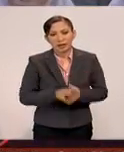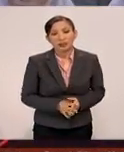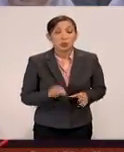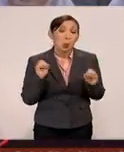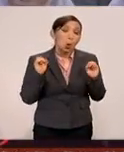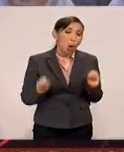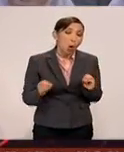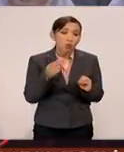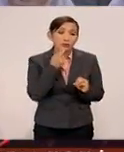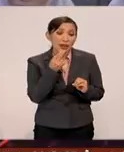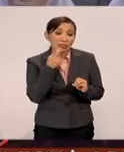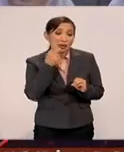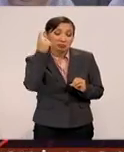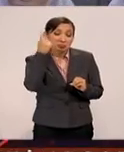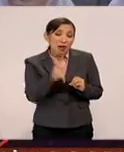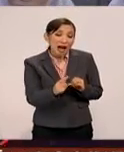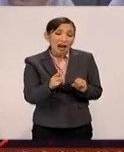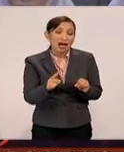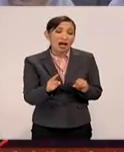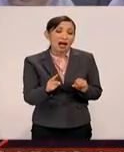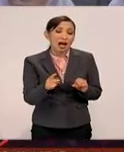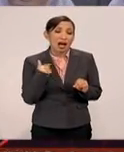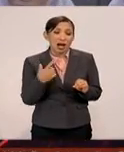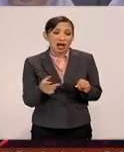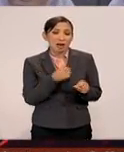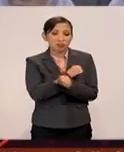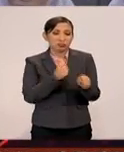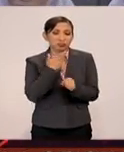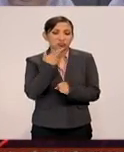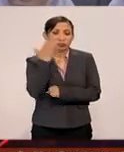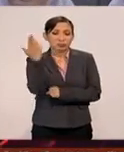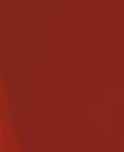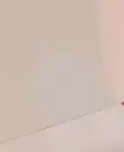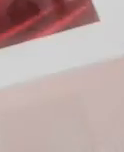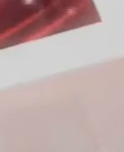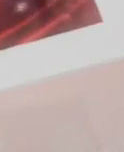o utilizadas incluso como terroristas suicidas.